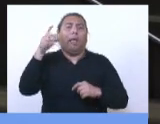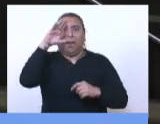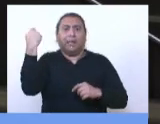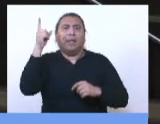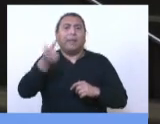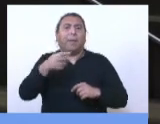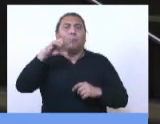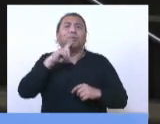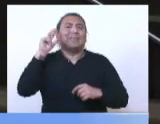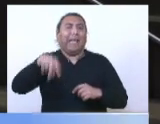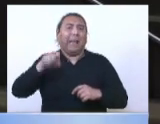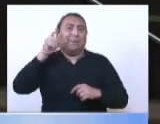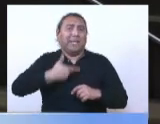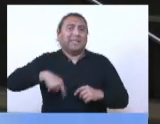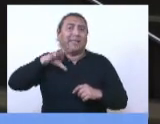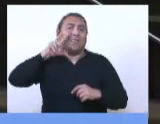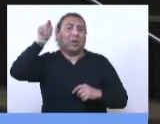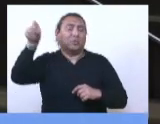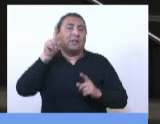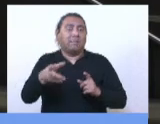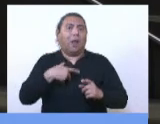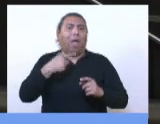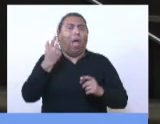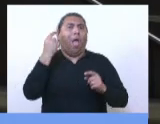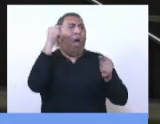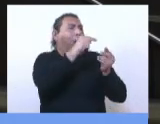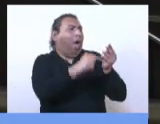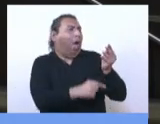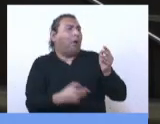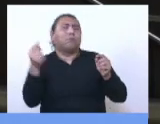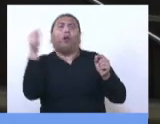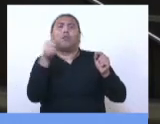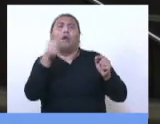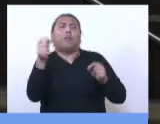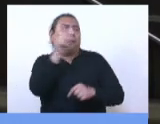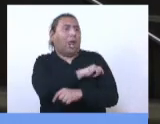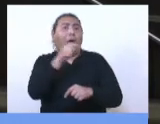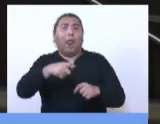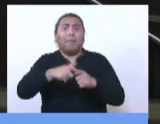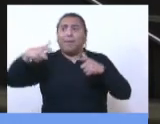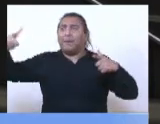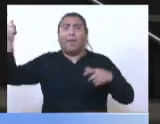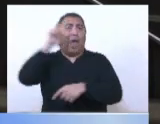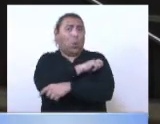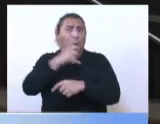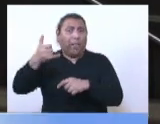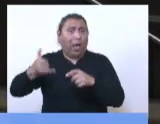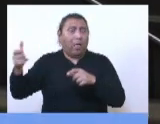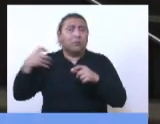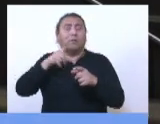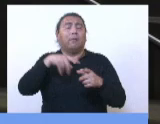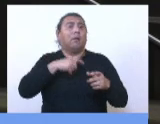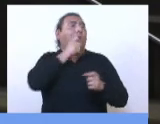obviamente objetaron los puntos la vacuna ahora que hay 30 millones vacunar tampoco le gusta ahora que hicimos el cambio tampoco me gusta